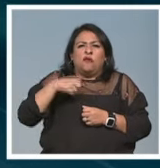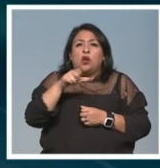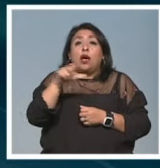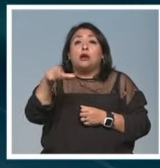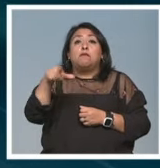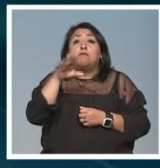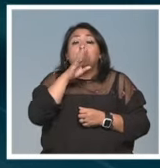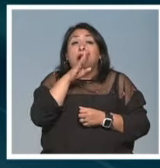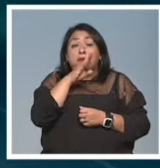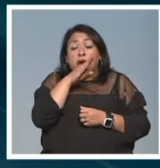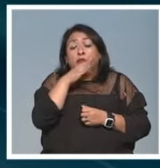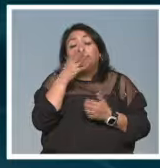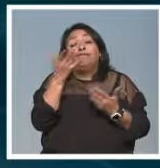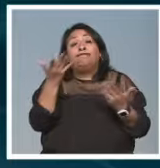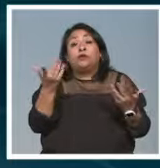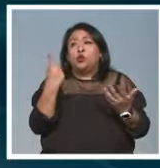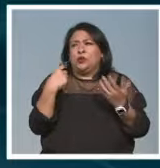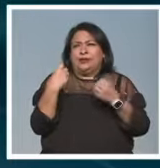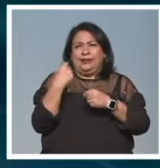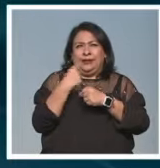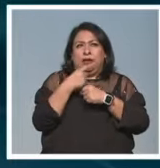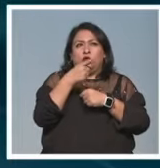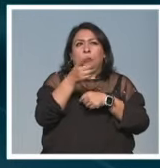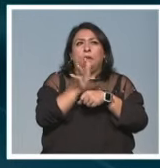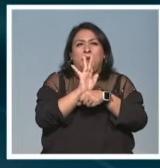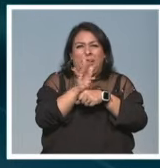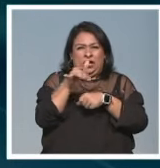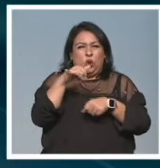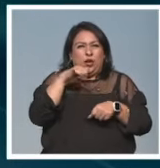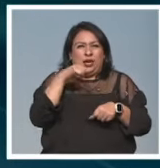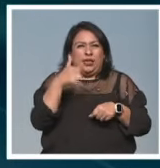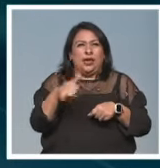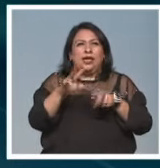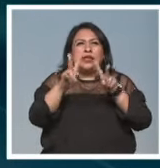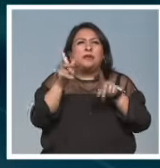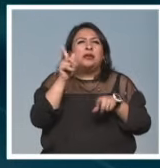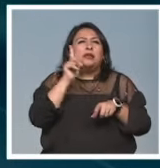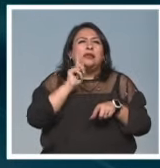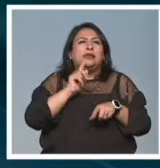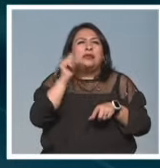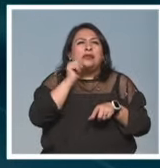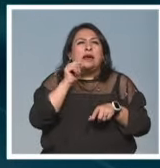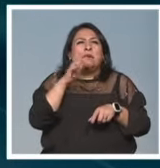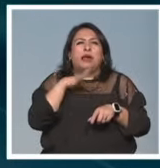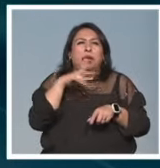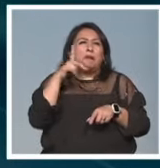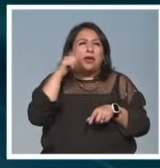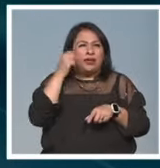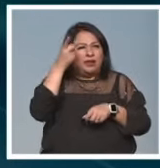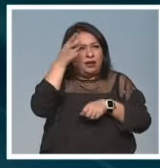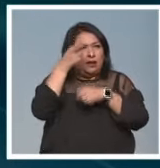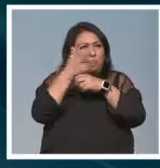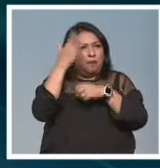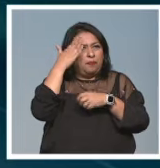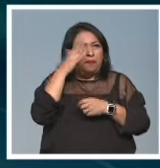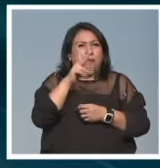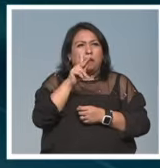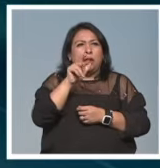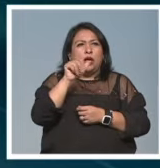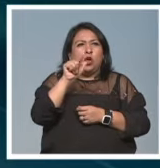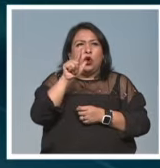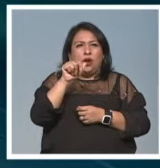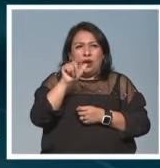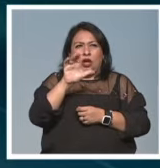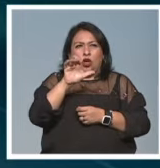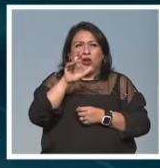madre. Apenas el año pasado, la película italiana Siempre nos quedará mañana, dirigida y protagonizada por la actriz Paola